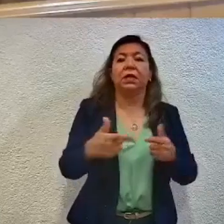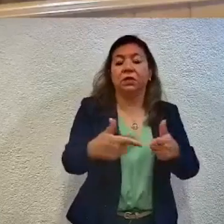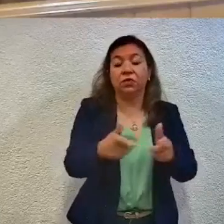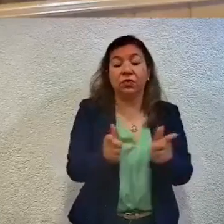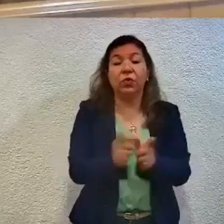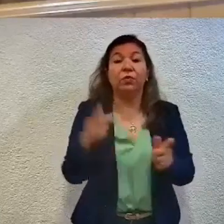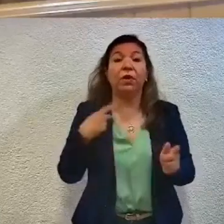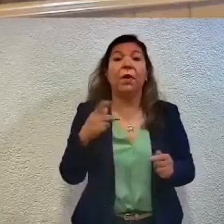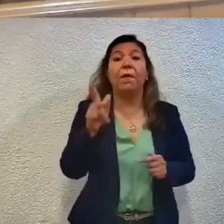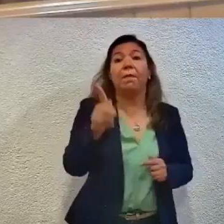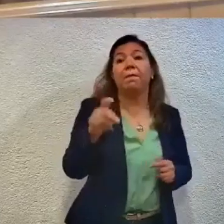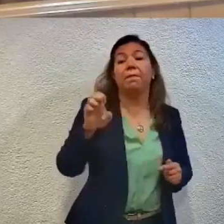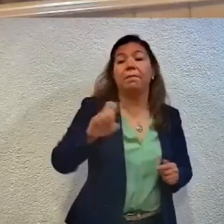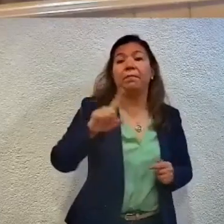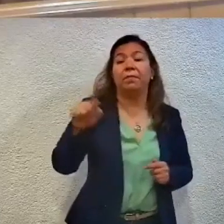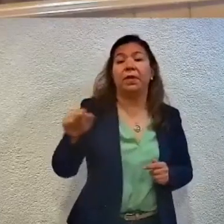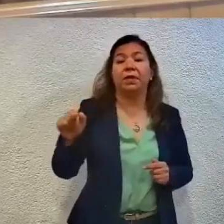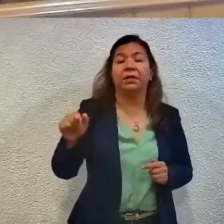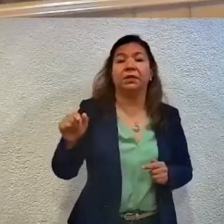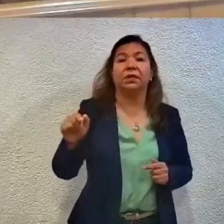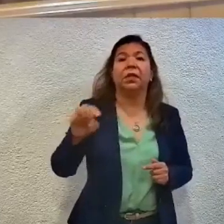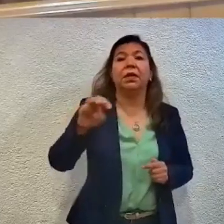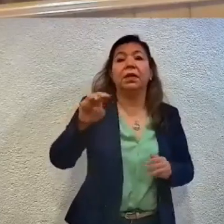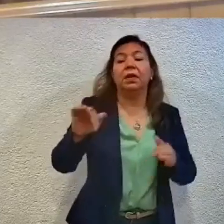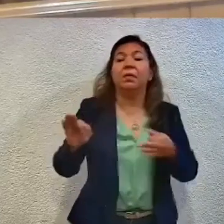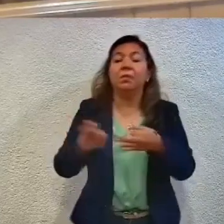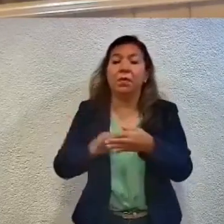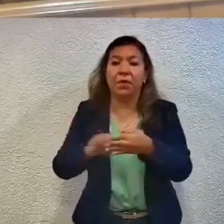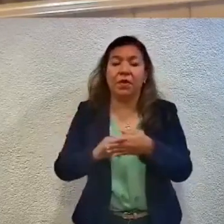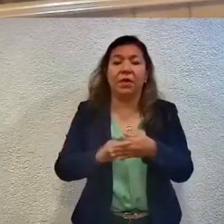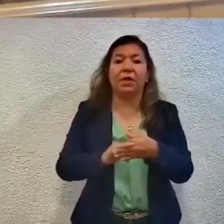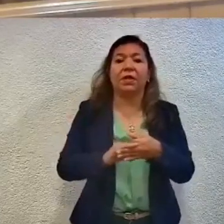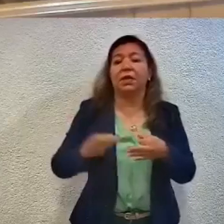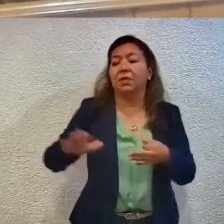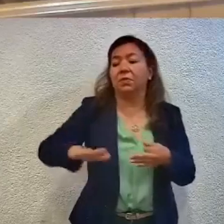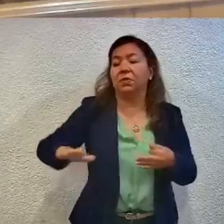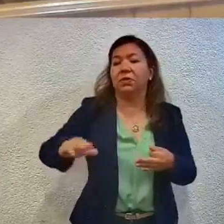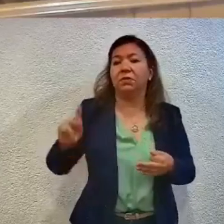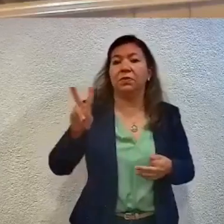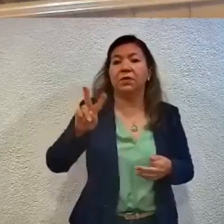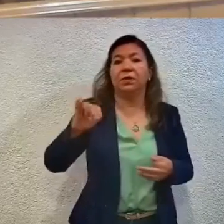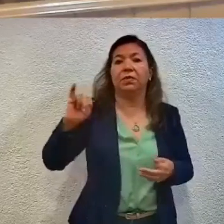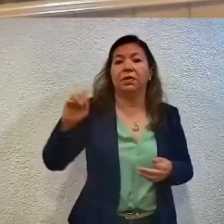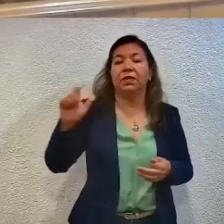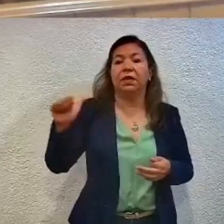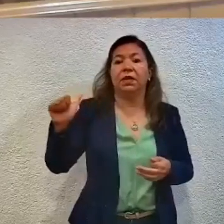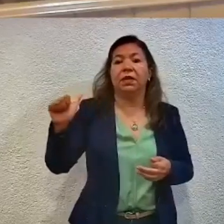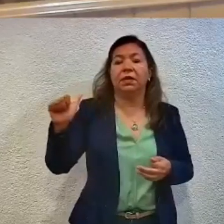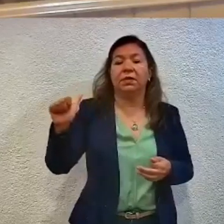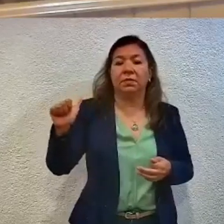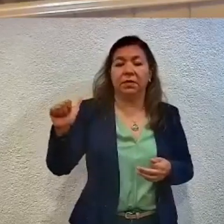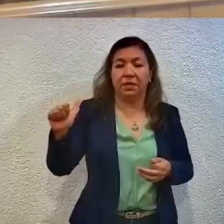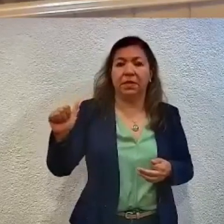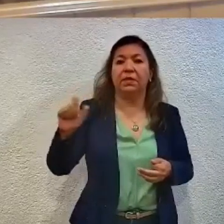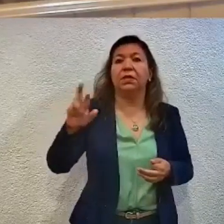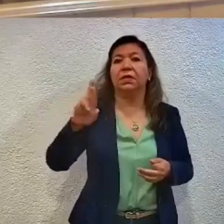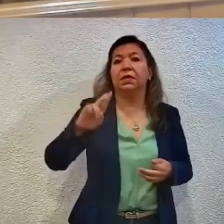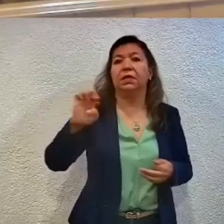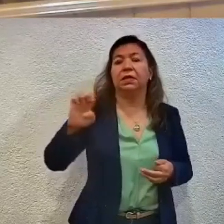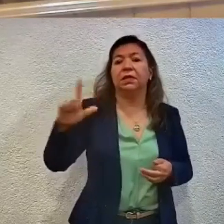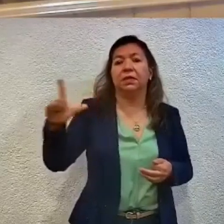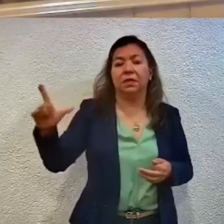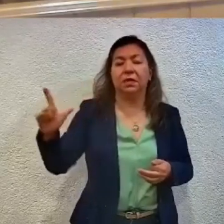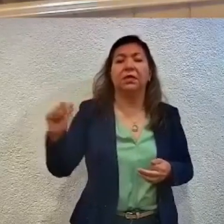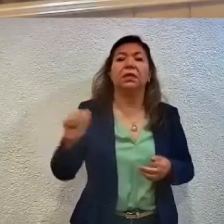el CDE 15 a los partidos PES, Morena y MC en la integración del Ayuntamiento de Florencio Villarreal Guerrero fue realizada al amparo